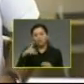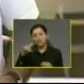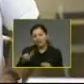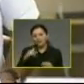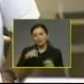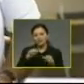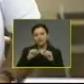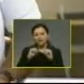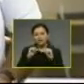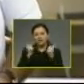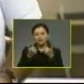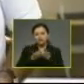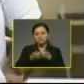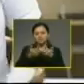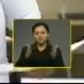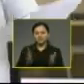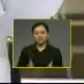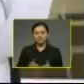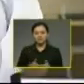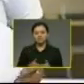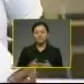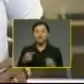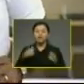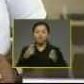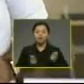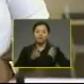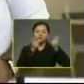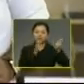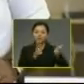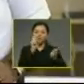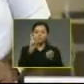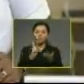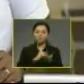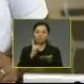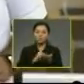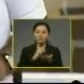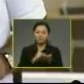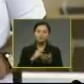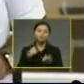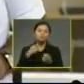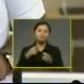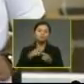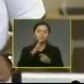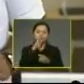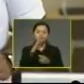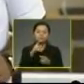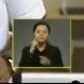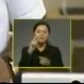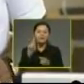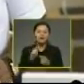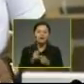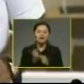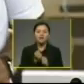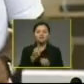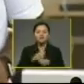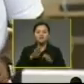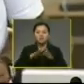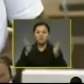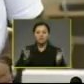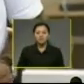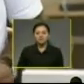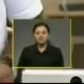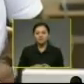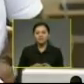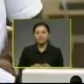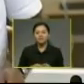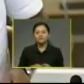a los asambleístas. He entregado un documento, como siempre, para circular. Espero que la mesa lo lea y